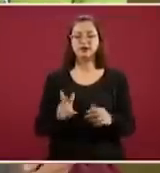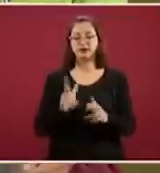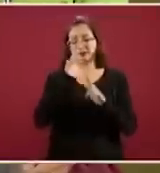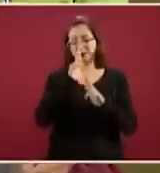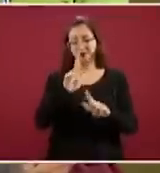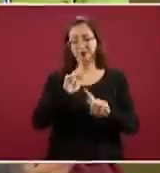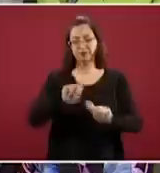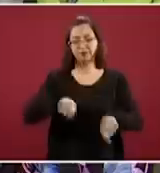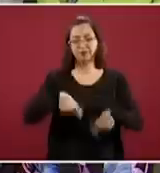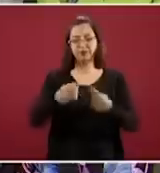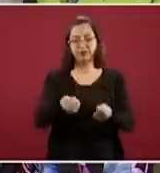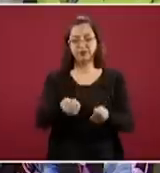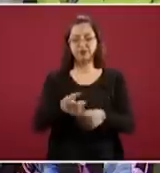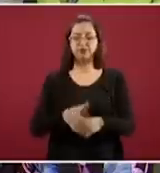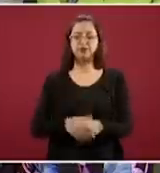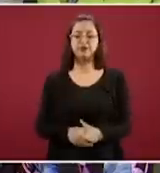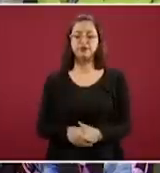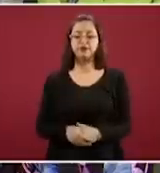honorífica.